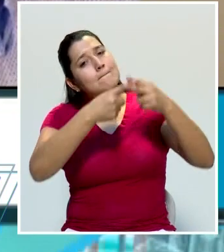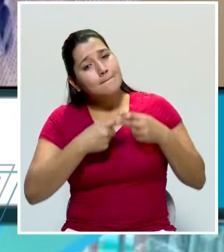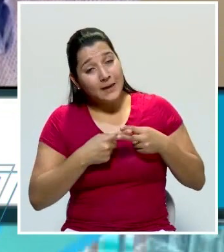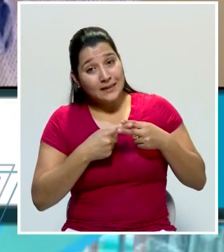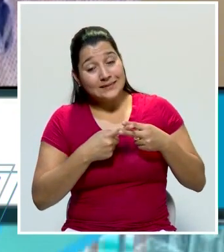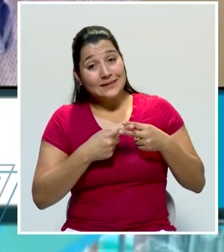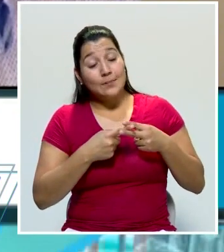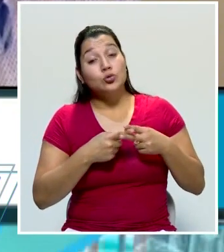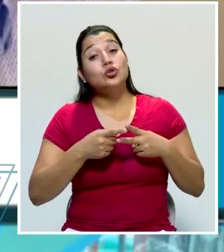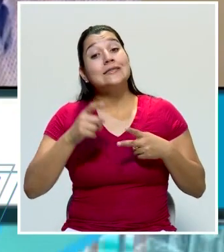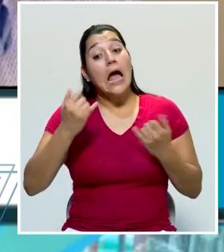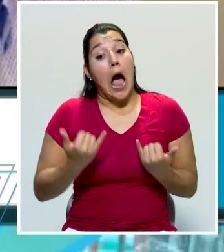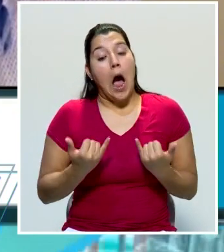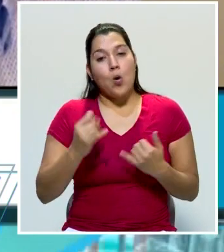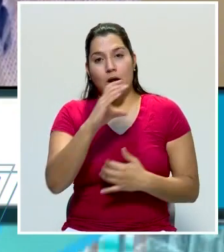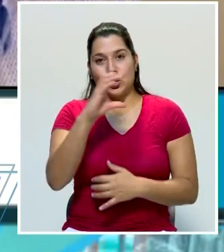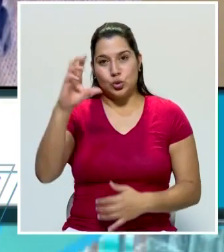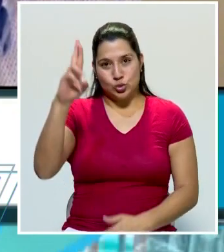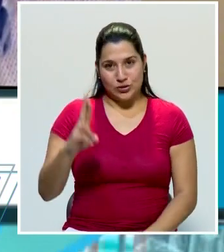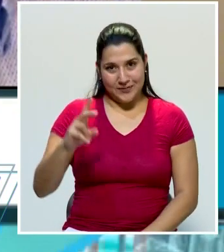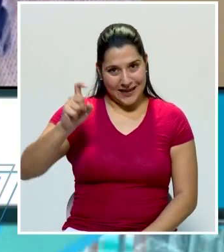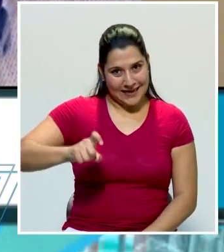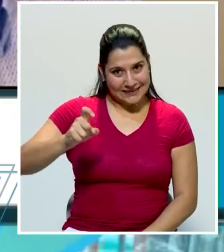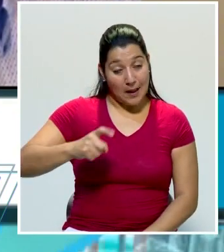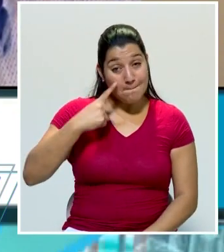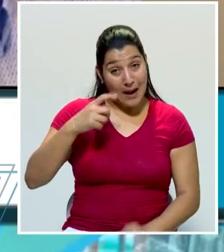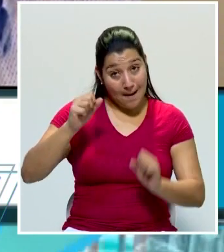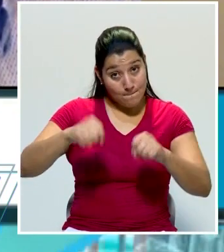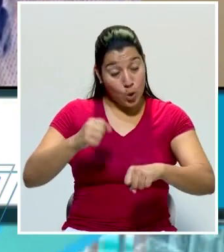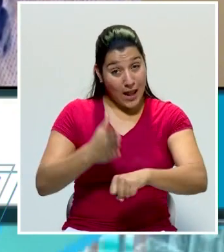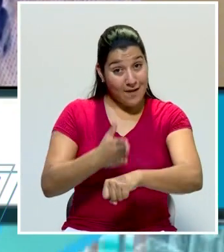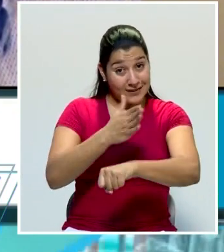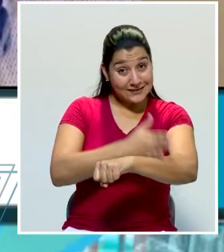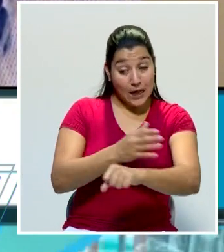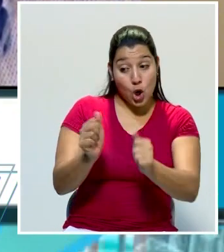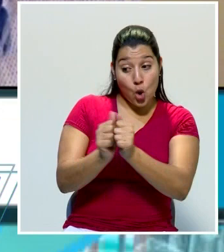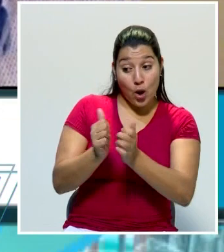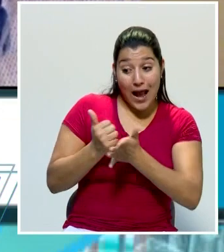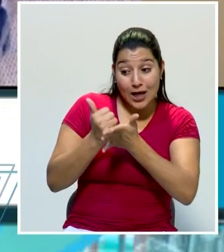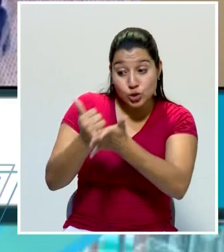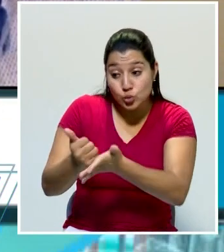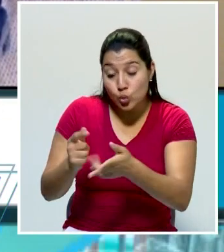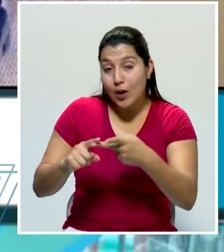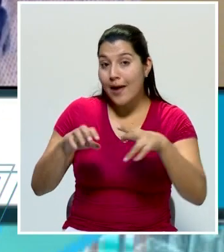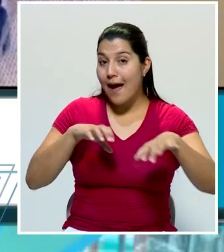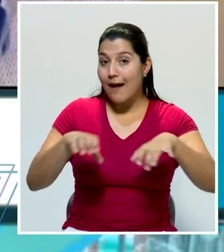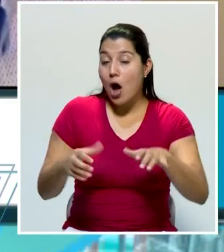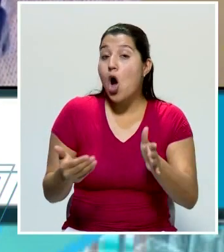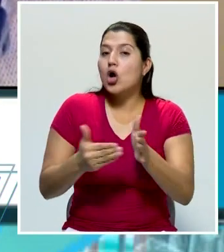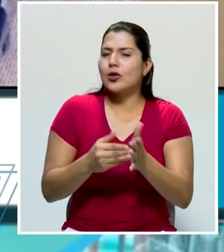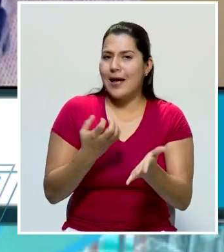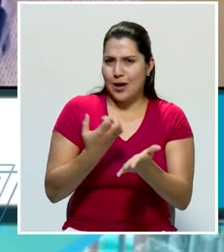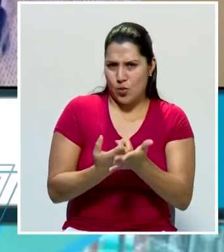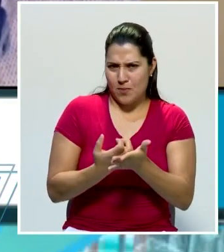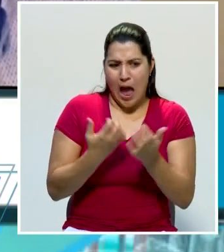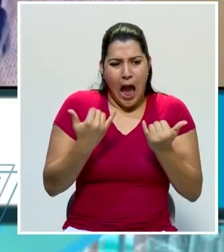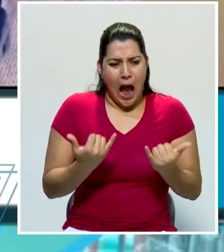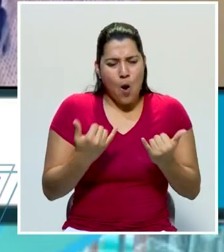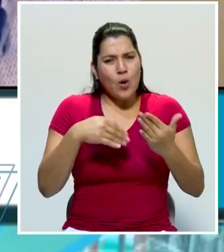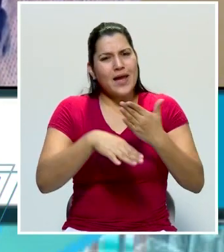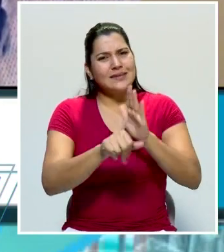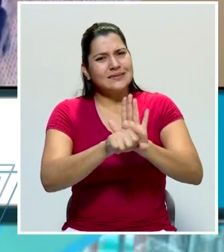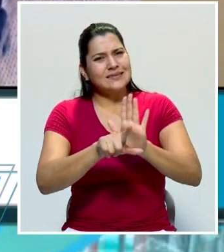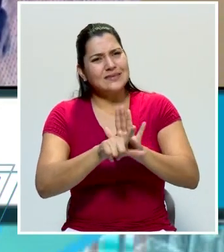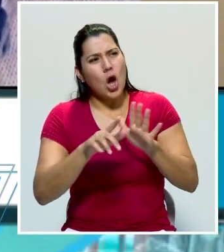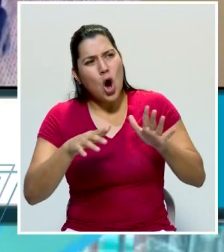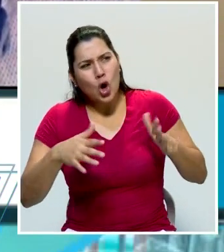el país necesita para avanzar en las ayudas y en la reactivación de la economía. ¿Cómo está el ambiente en el Congreso para que